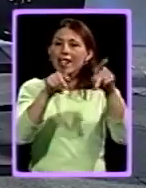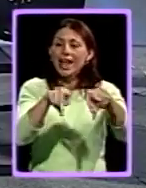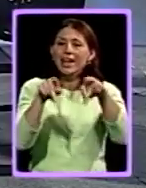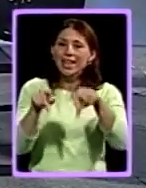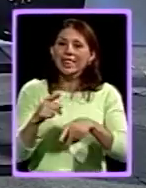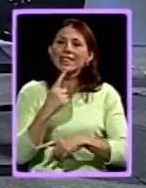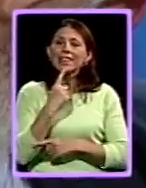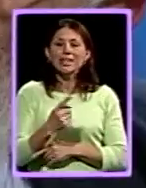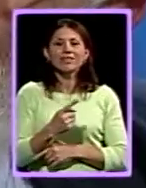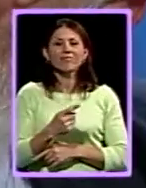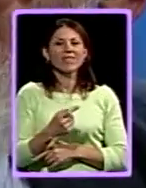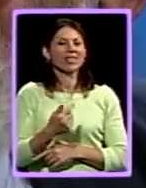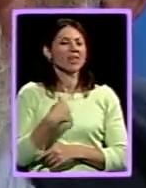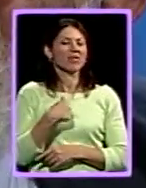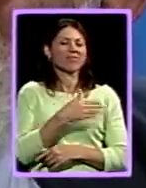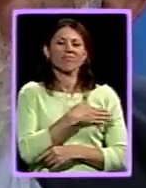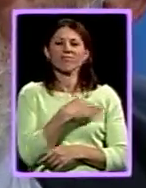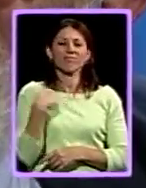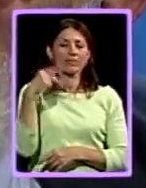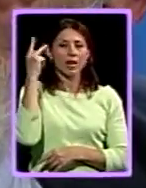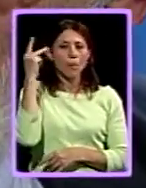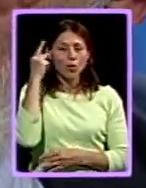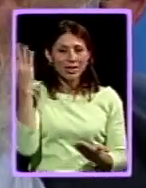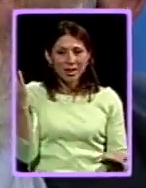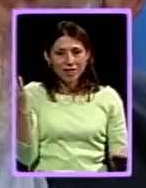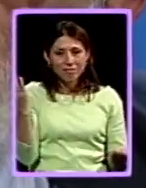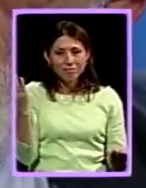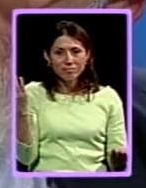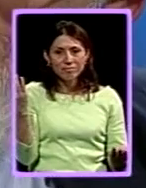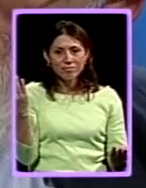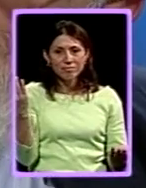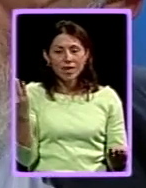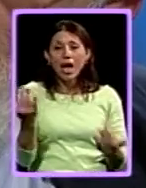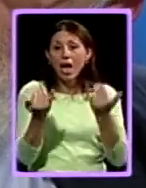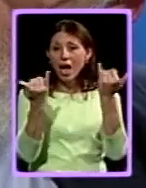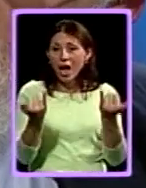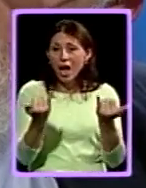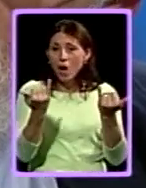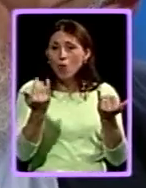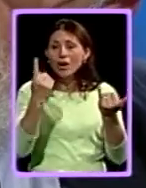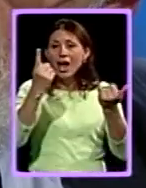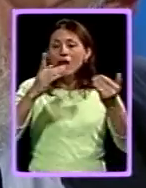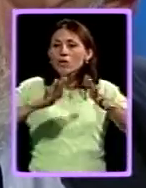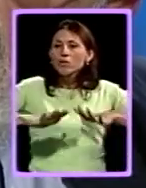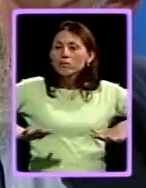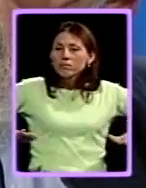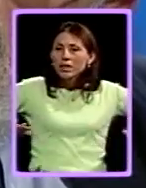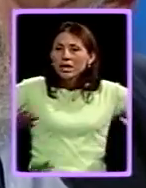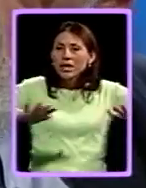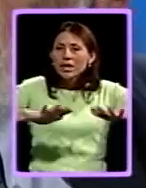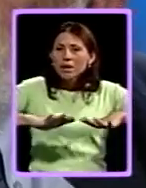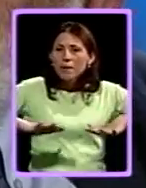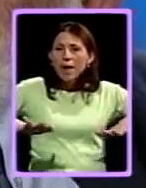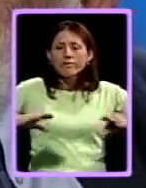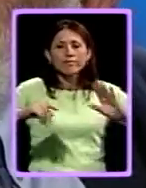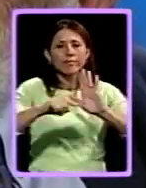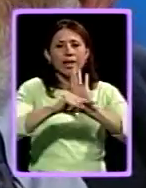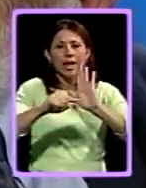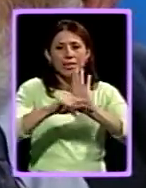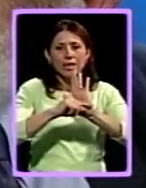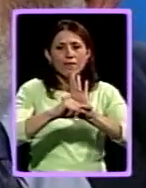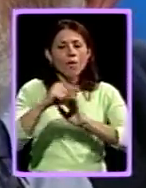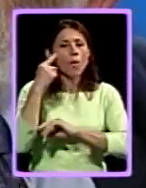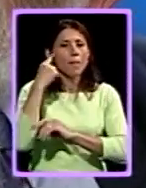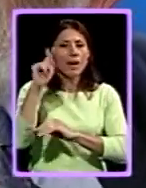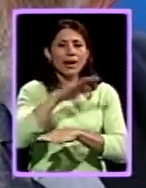estoy resfriado a la política, ¿verdad? Ha habido un clima bastante negativo, digamos,